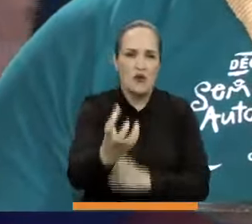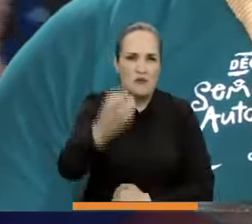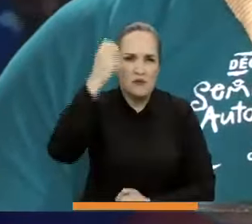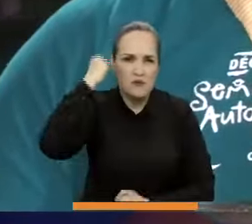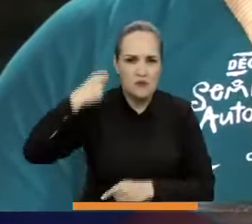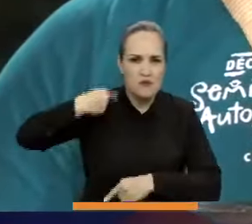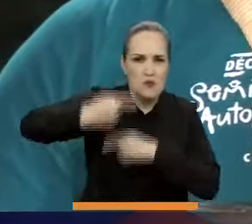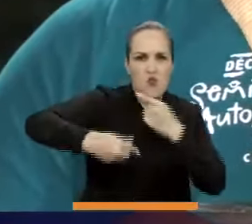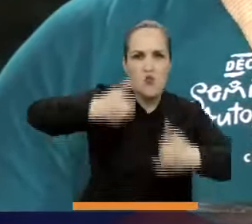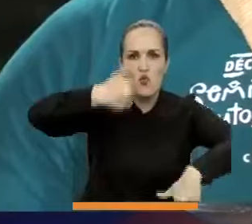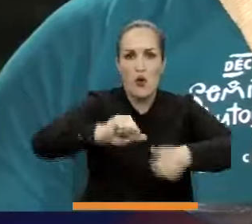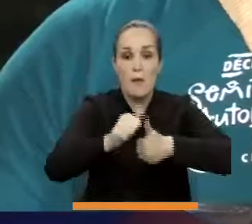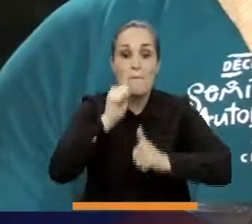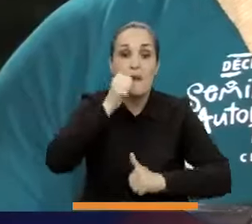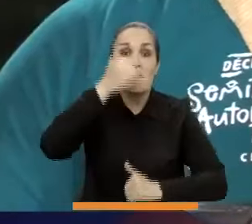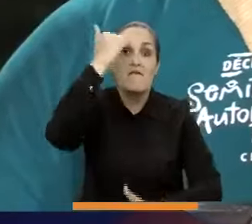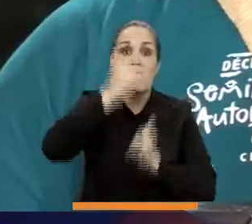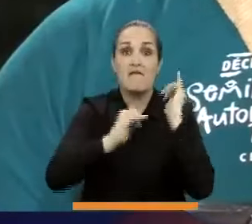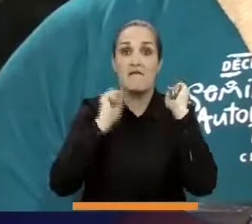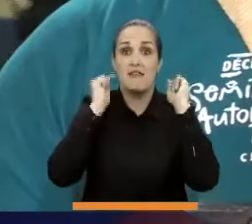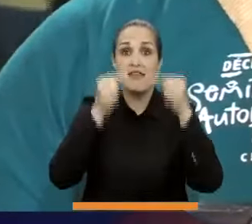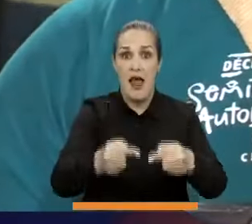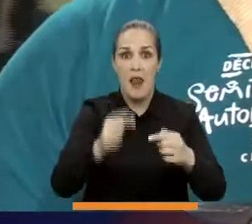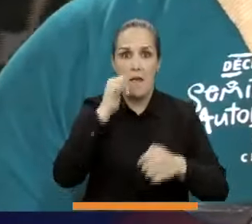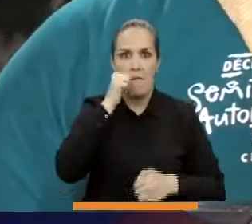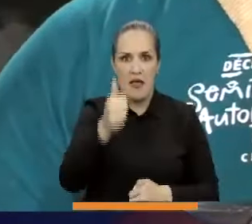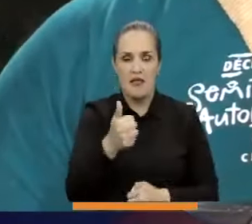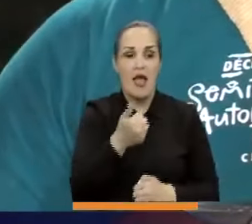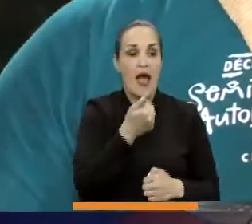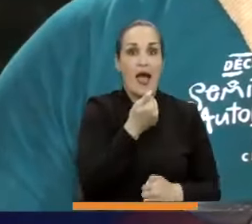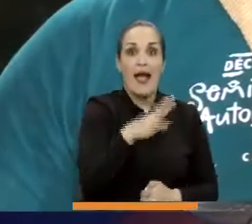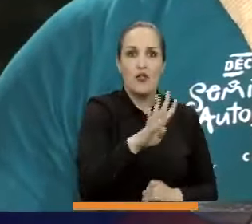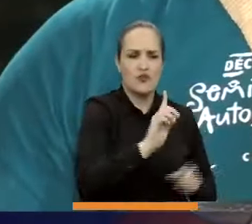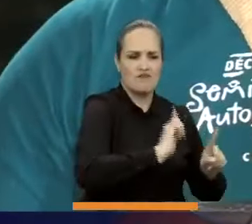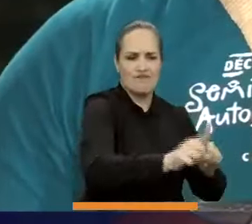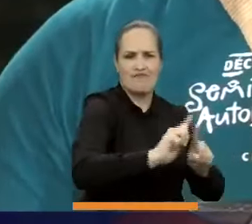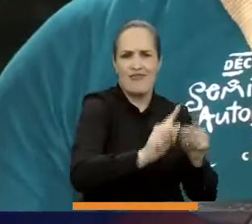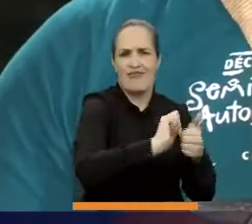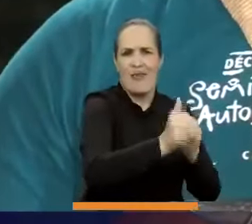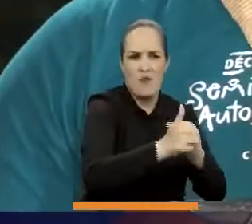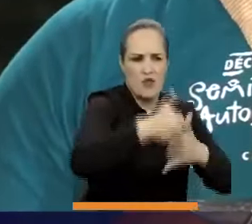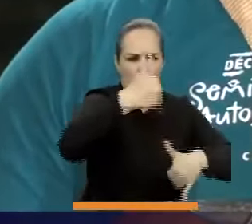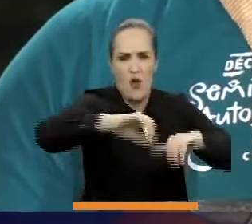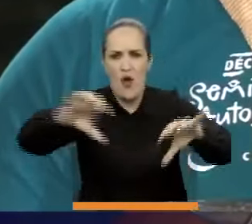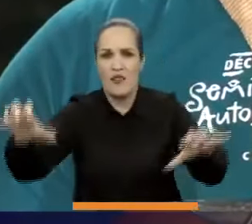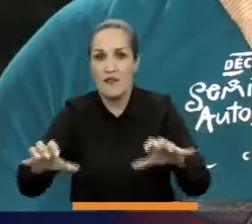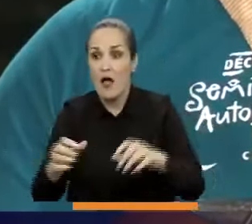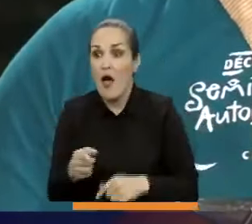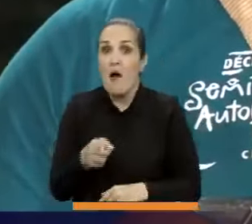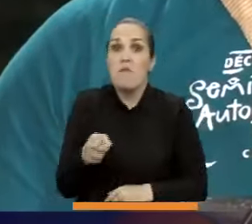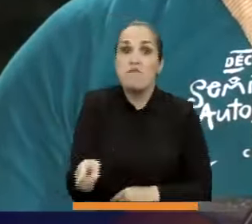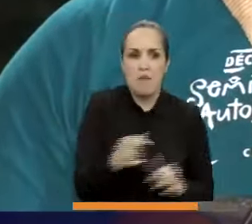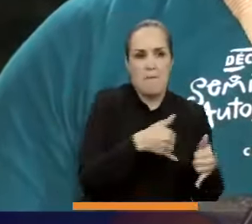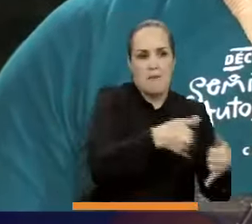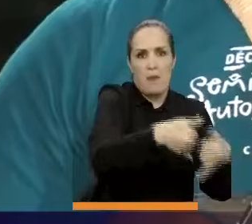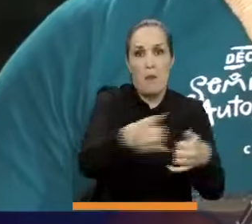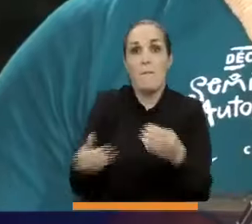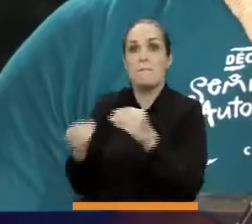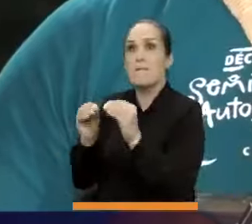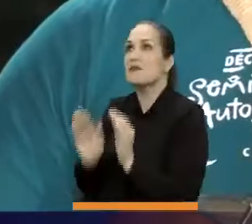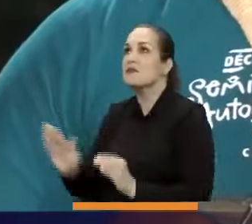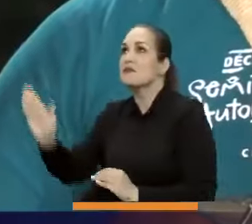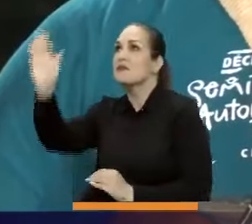la gran final de este evento con la premiación de más de 14 juegos, la presencia de más de 10 pueblos indígenas y por supuesto